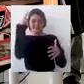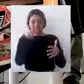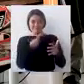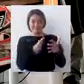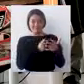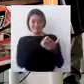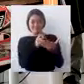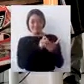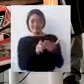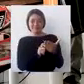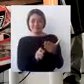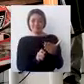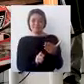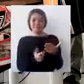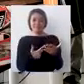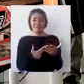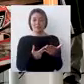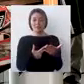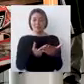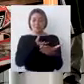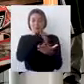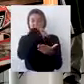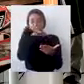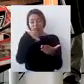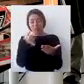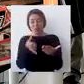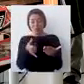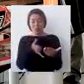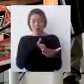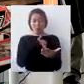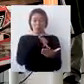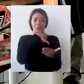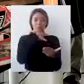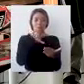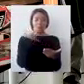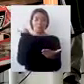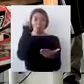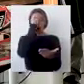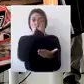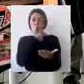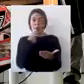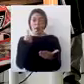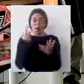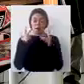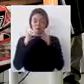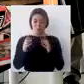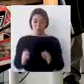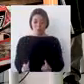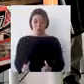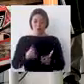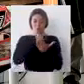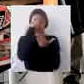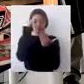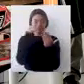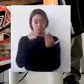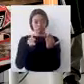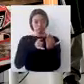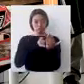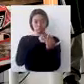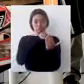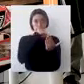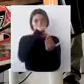su personaje, crean el dibujo de la cara e incluso el cuerpo de sus personajes.